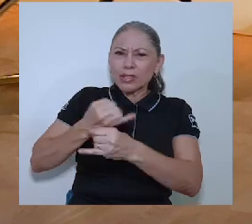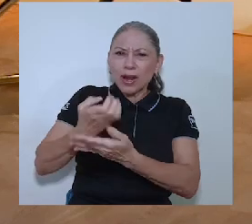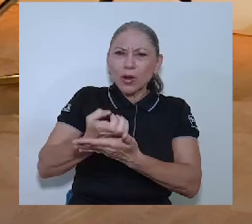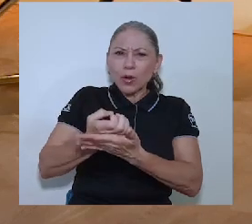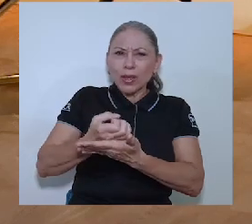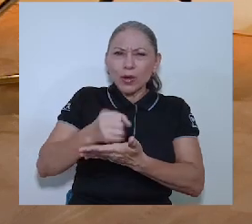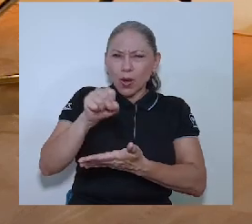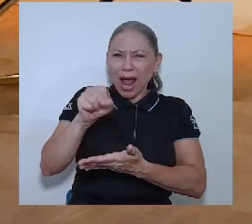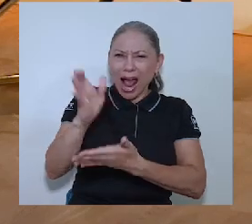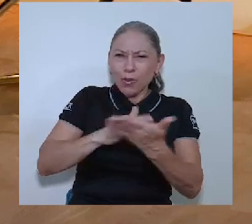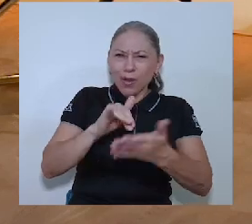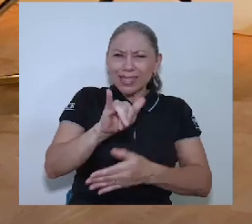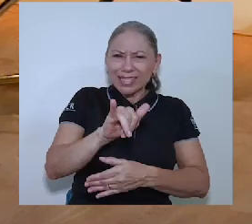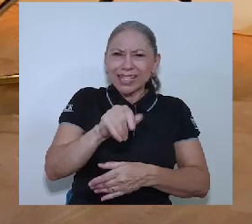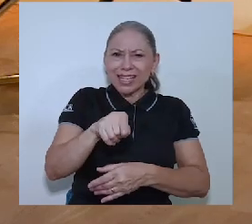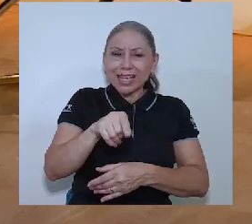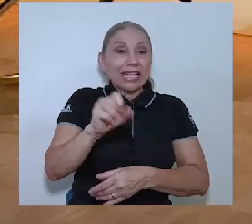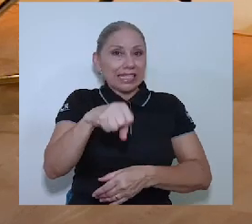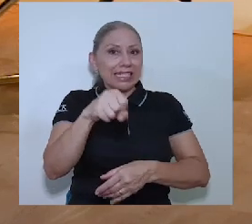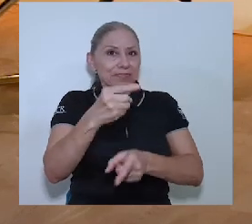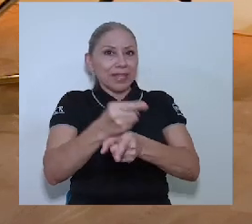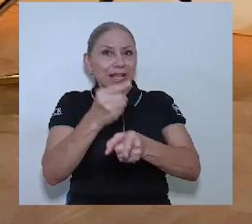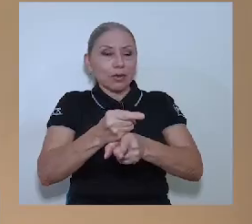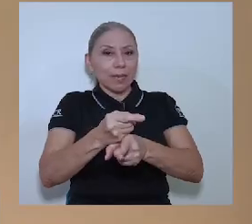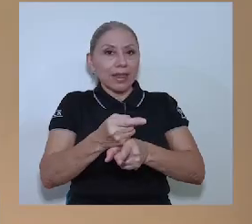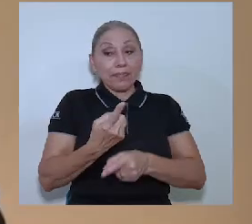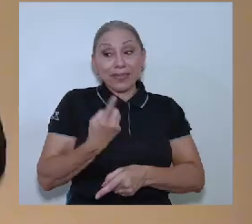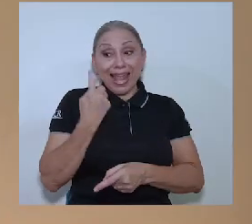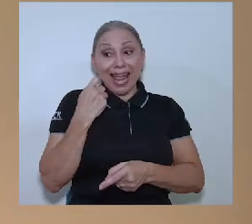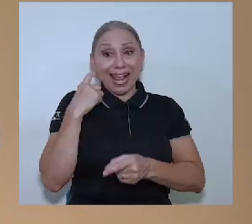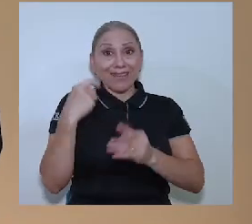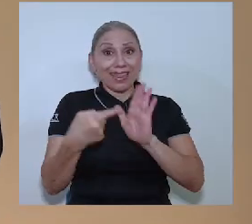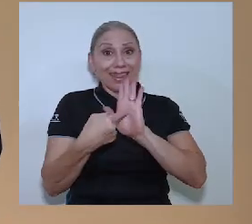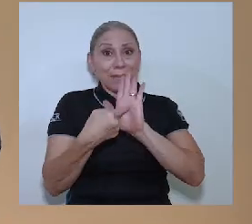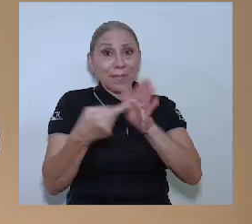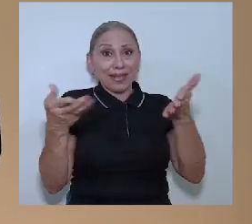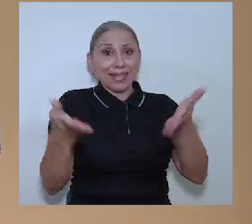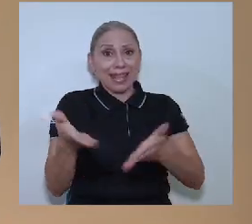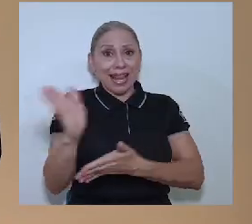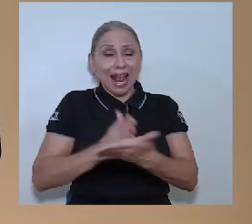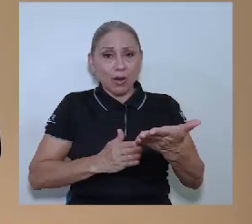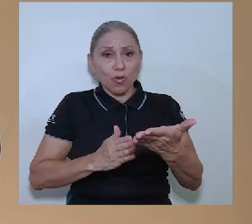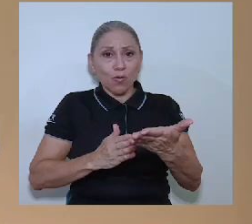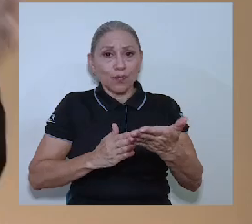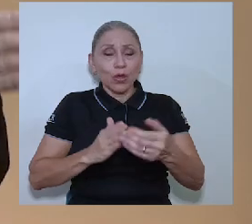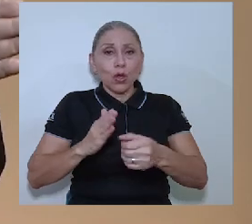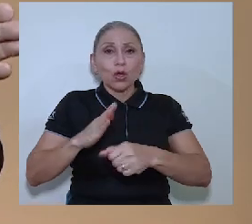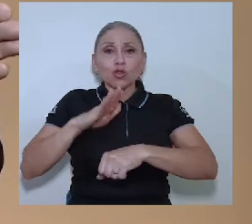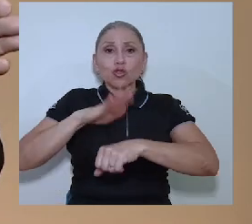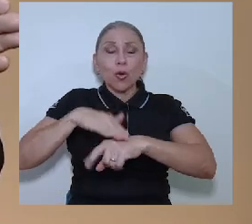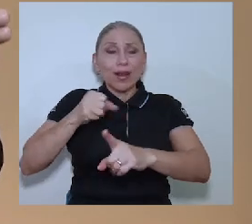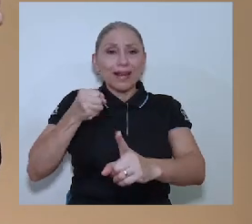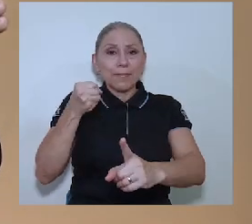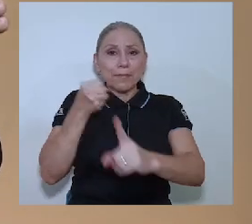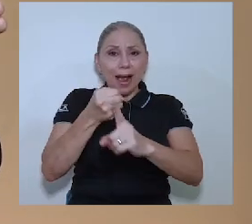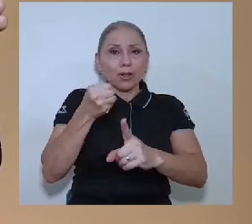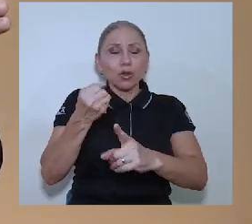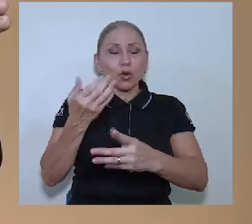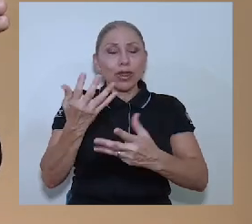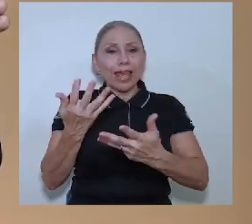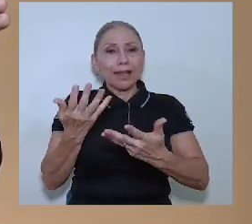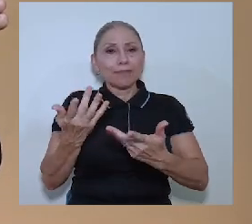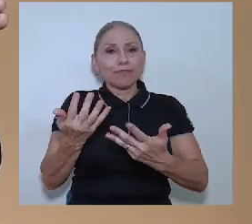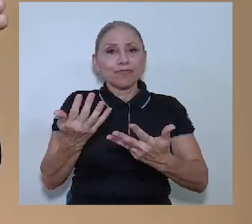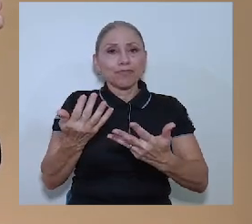sí, exactamente. Y hay acaban de presentar algo sobre el impacto de